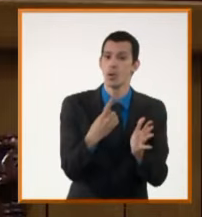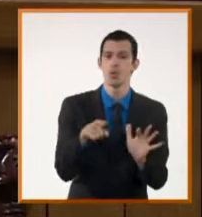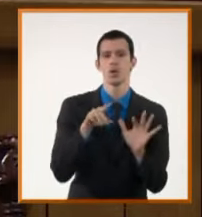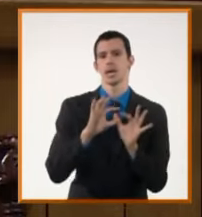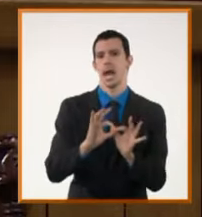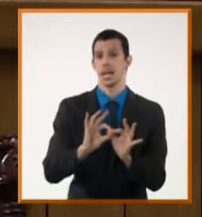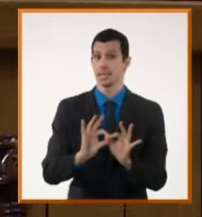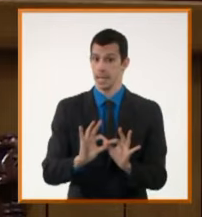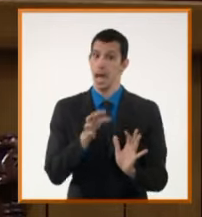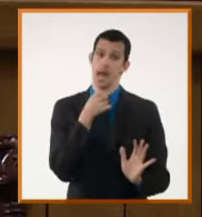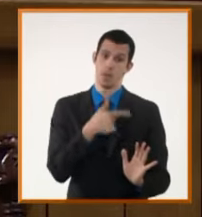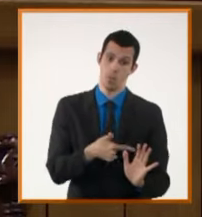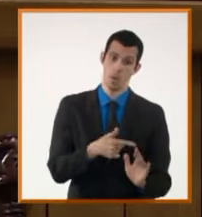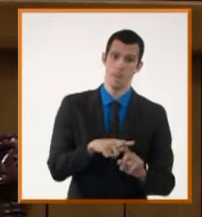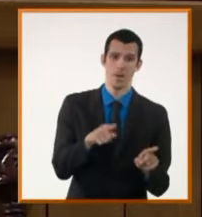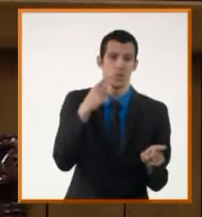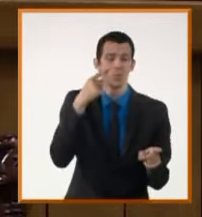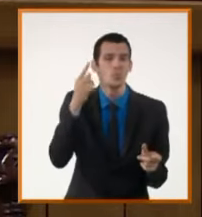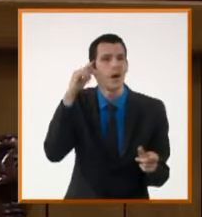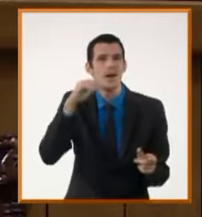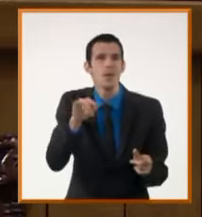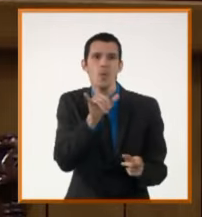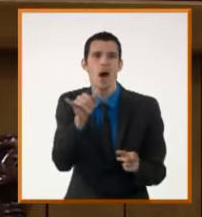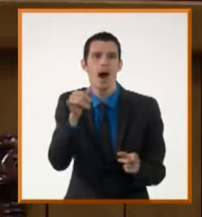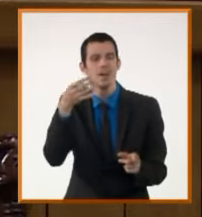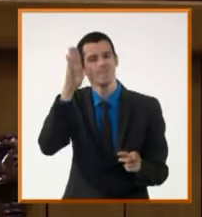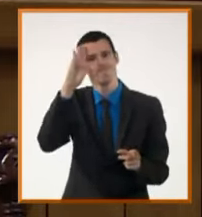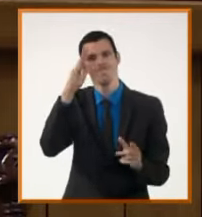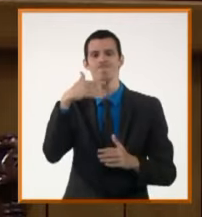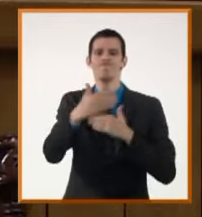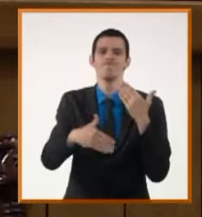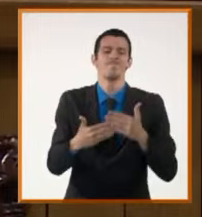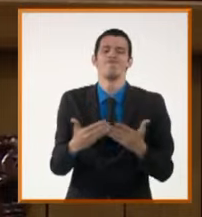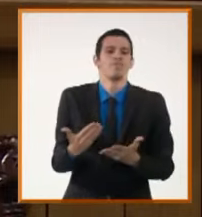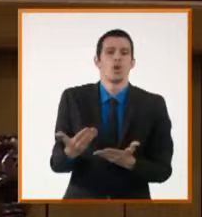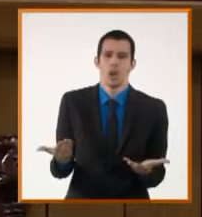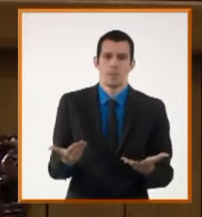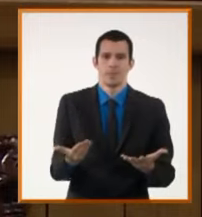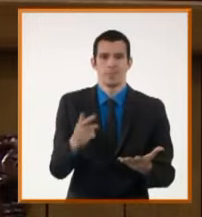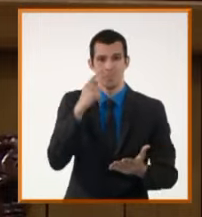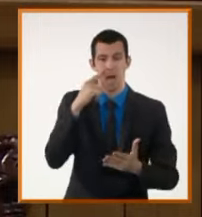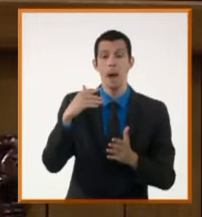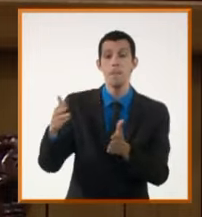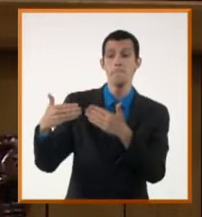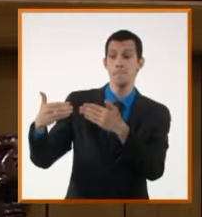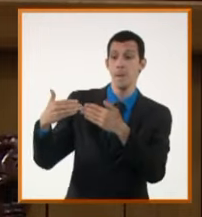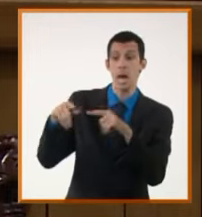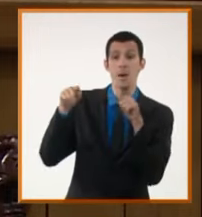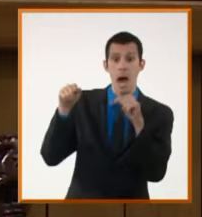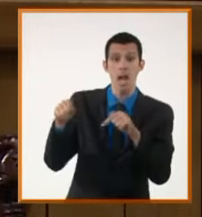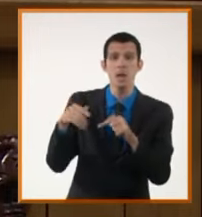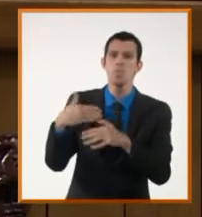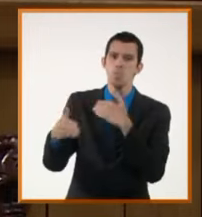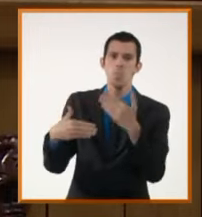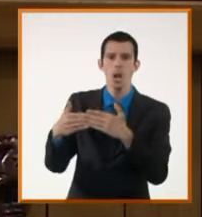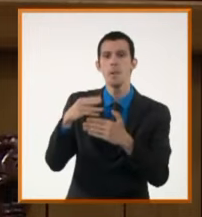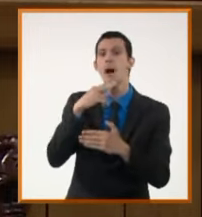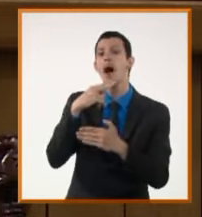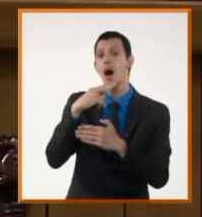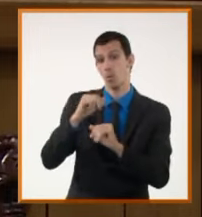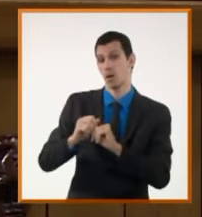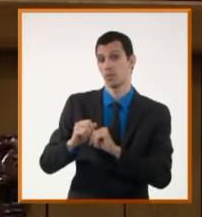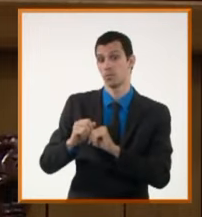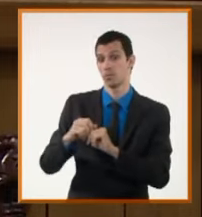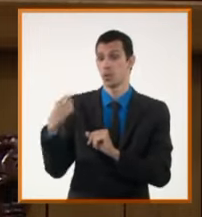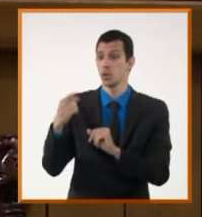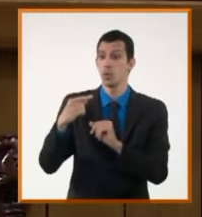que nos pasan ahora mismo está bajar los niveles de agua en el canal de Panamá y ahí se nos van a juntar dos barcos de